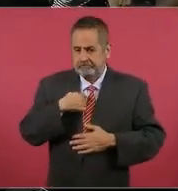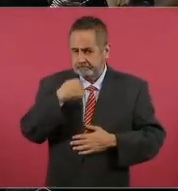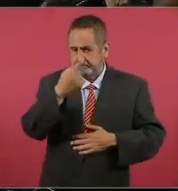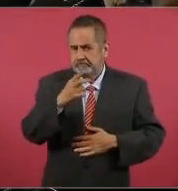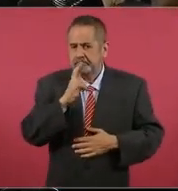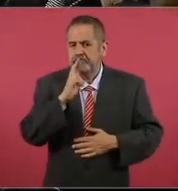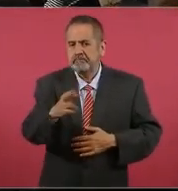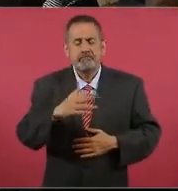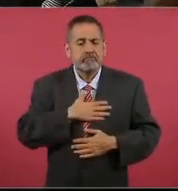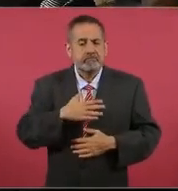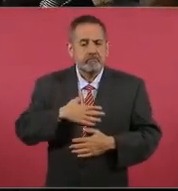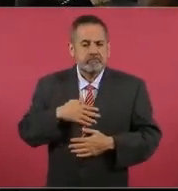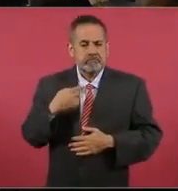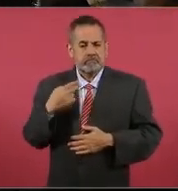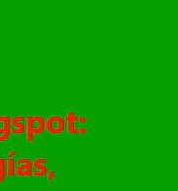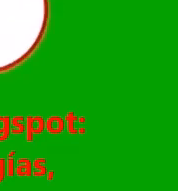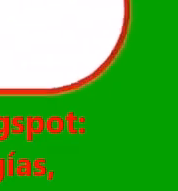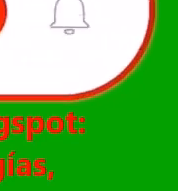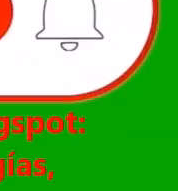humanista mexicano.